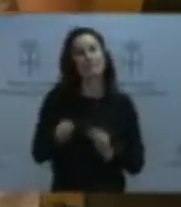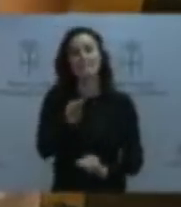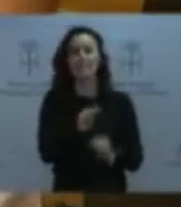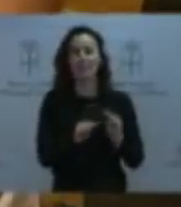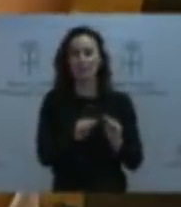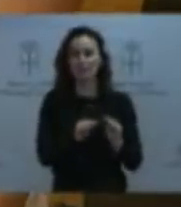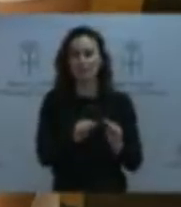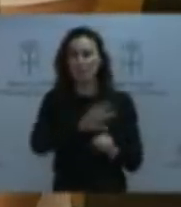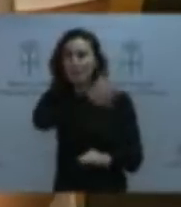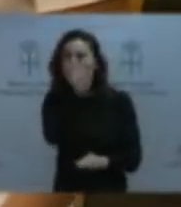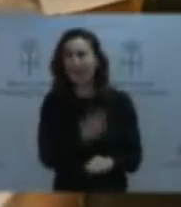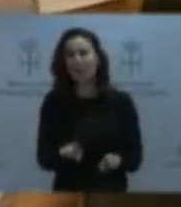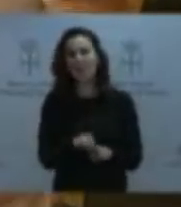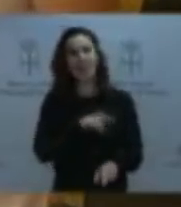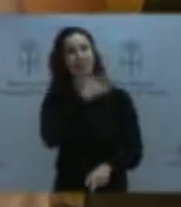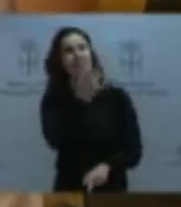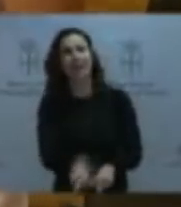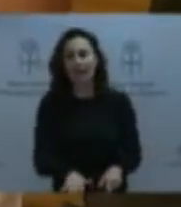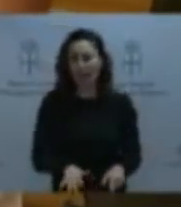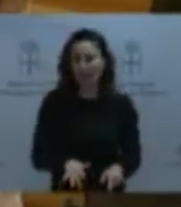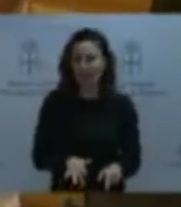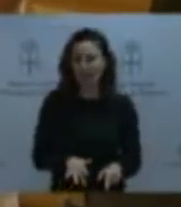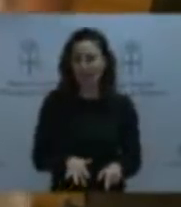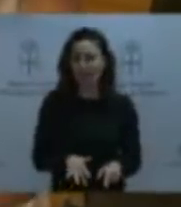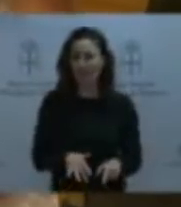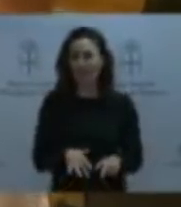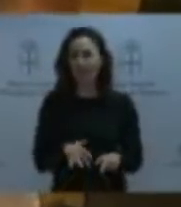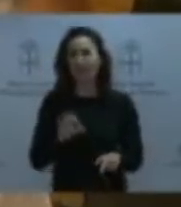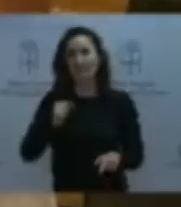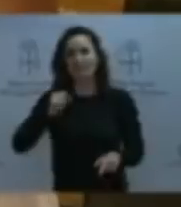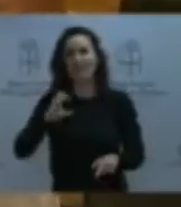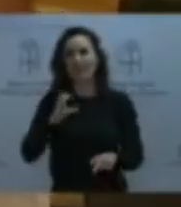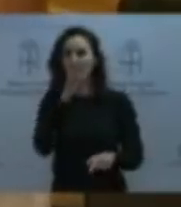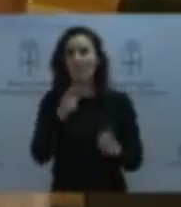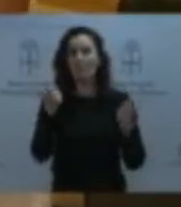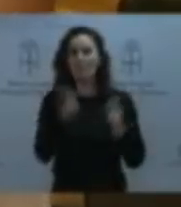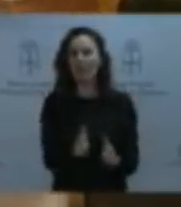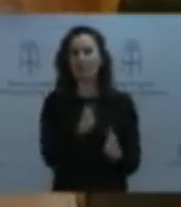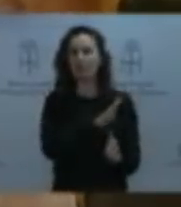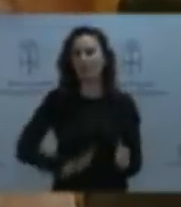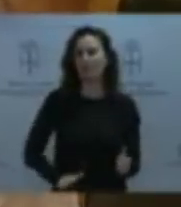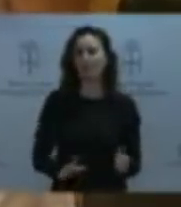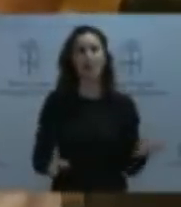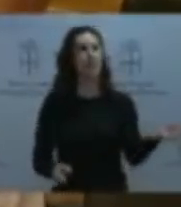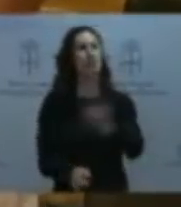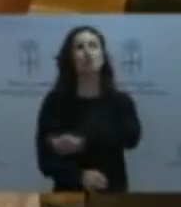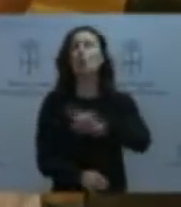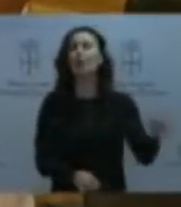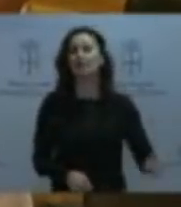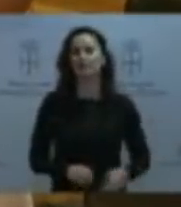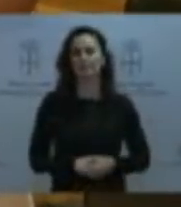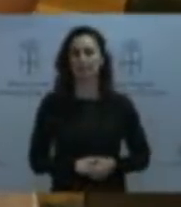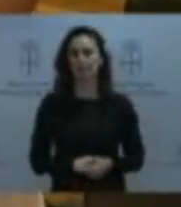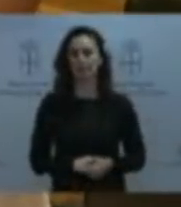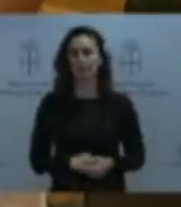SAC, ¿no? Porque estaba reduciendo la interinidad. Y no es así, no ellos fa de favor, porque la gente del SAC